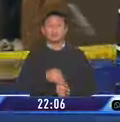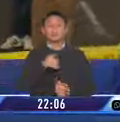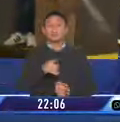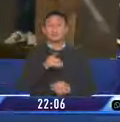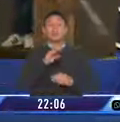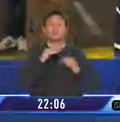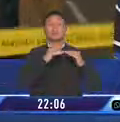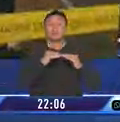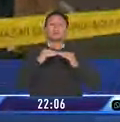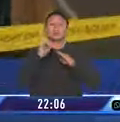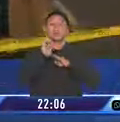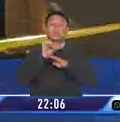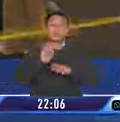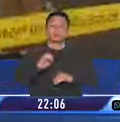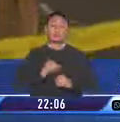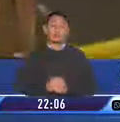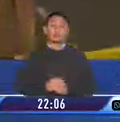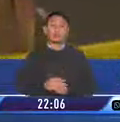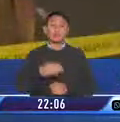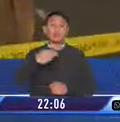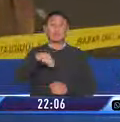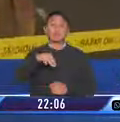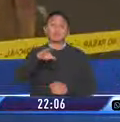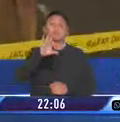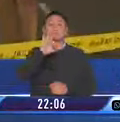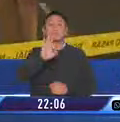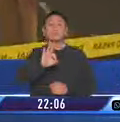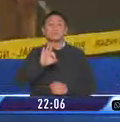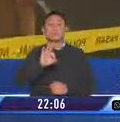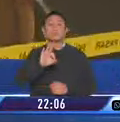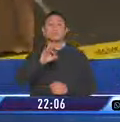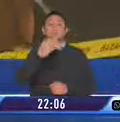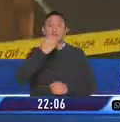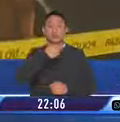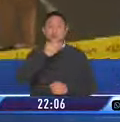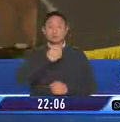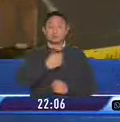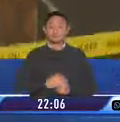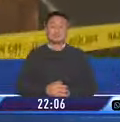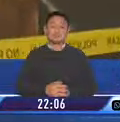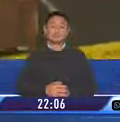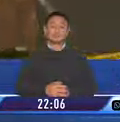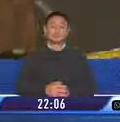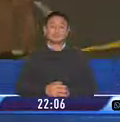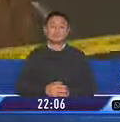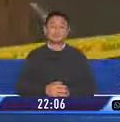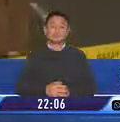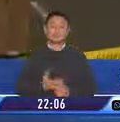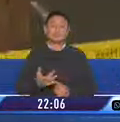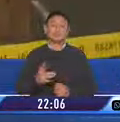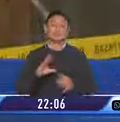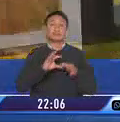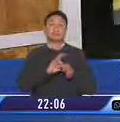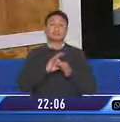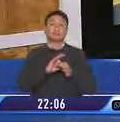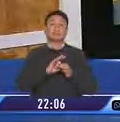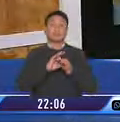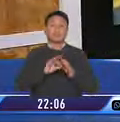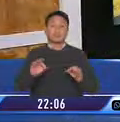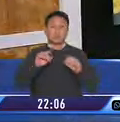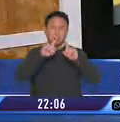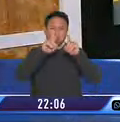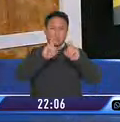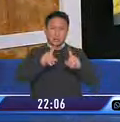la democracia del país en este miércoles 9 de agosto. María Fernanda, sé que tienes algunas